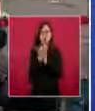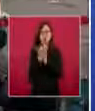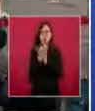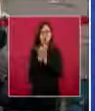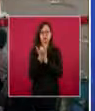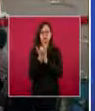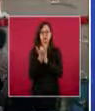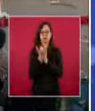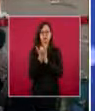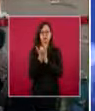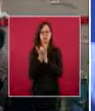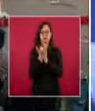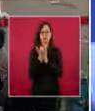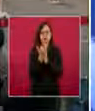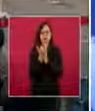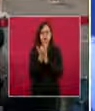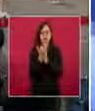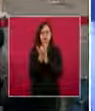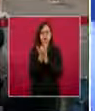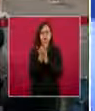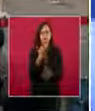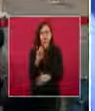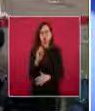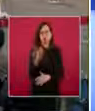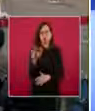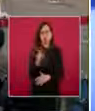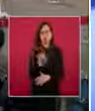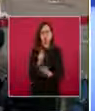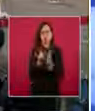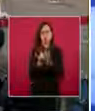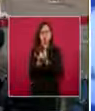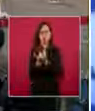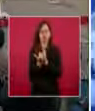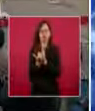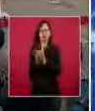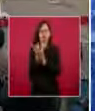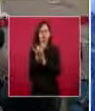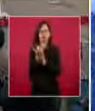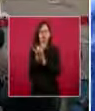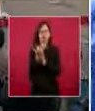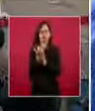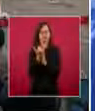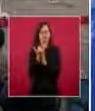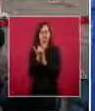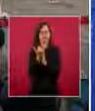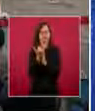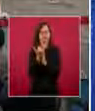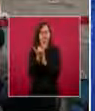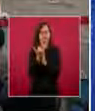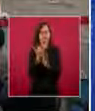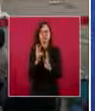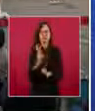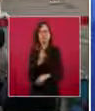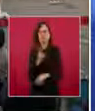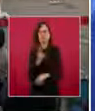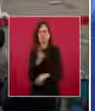por supuesto. Y a lo largo de todo el sexenio hemos estado evaluando,